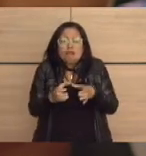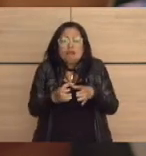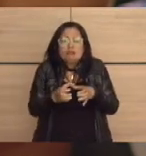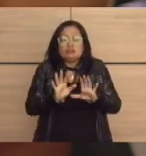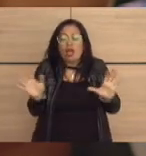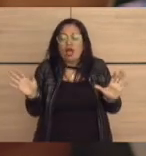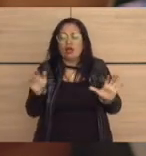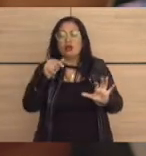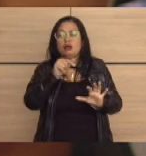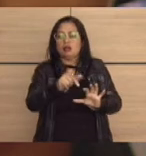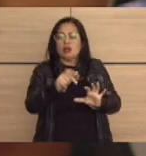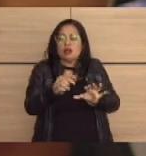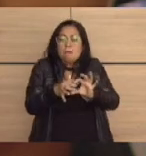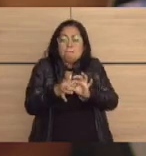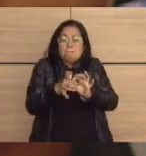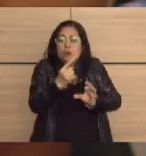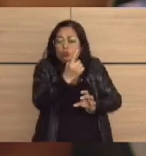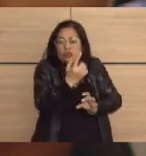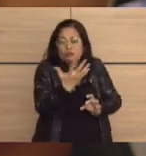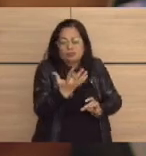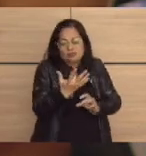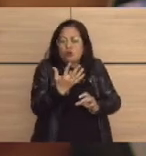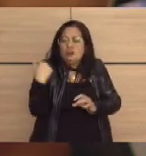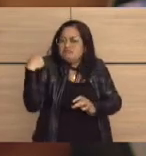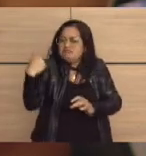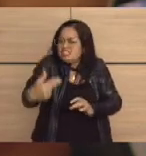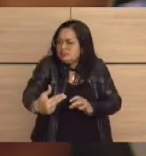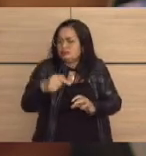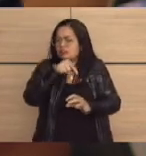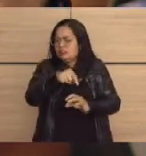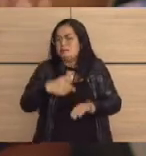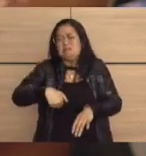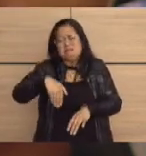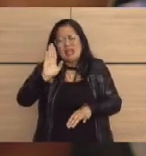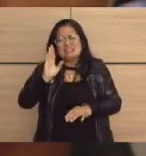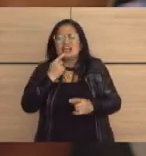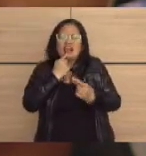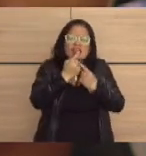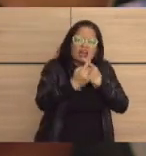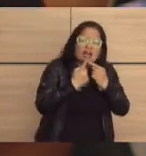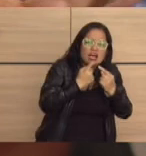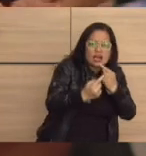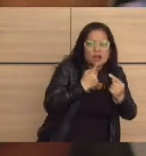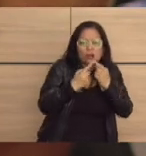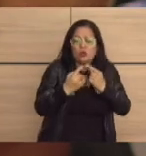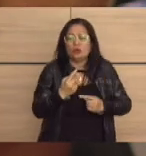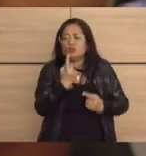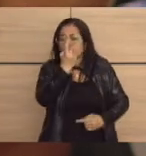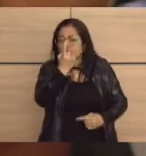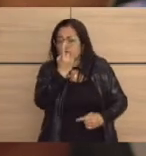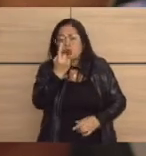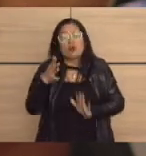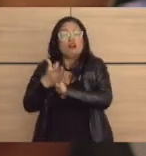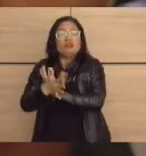coherente, homogénea. No, no se trata de eso. El relato es más el diálogo que una sola versión de lo que